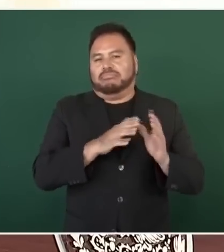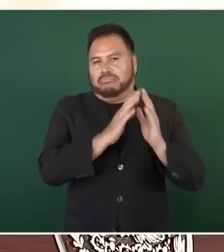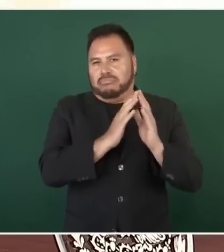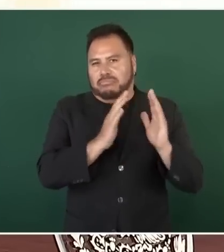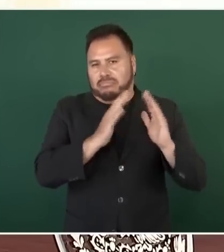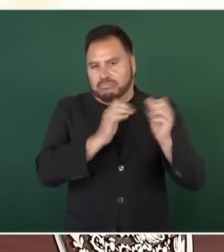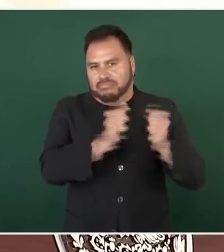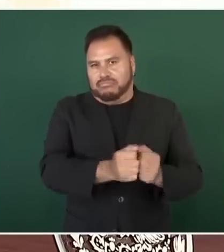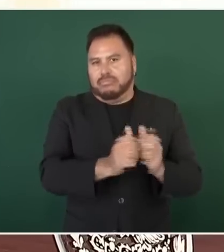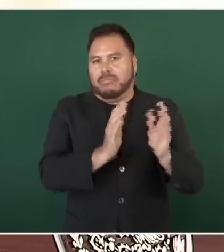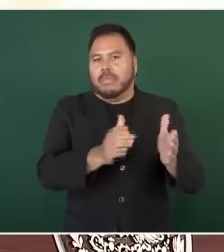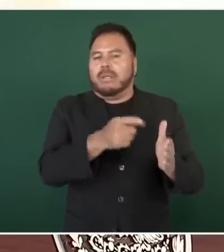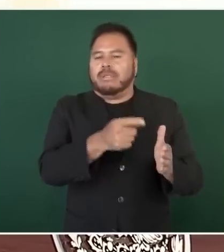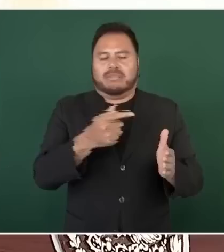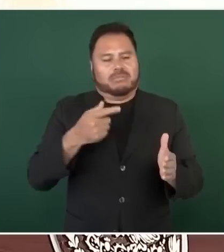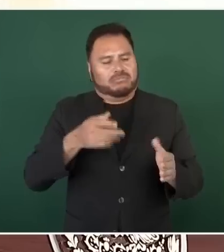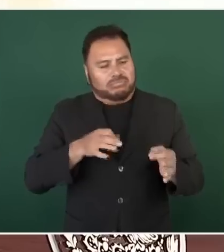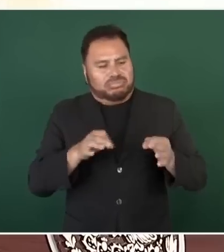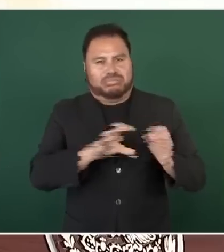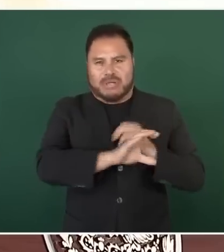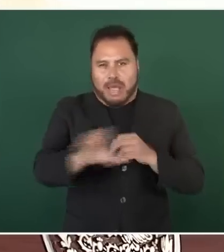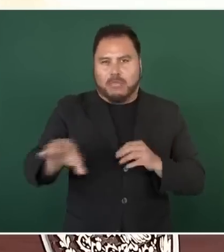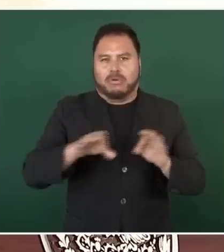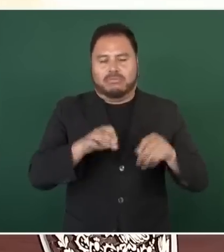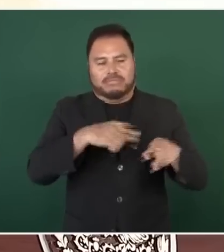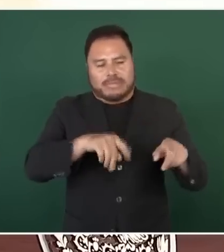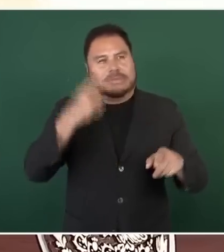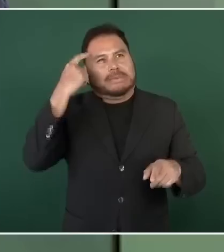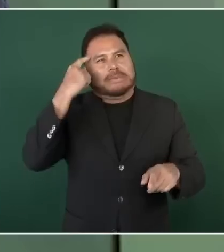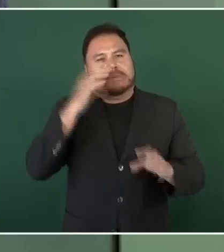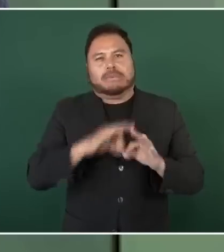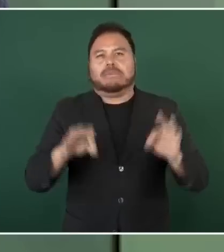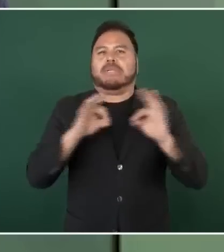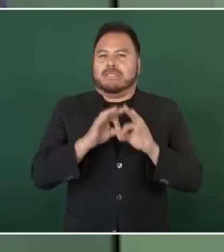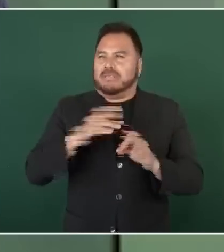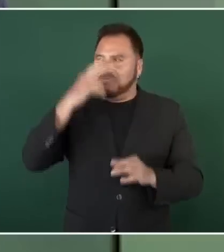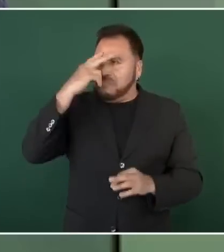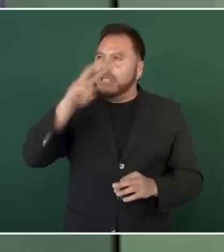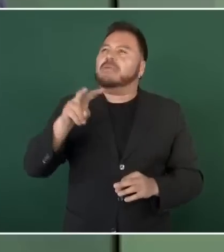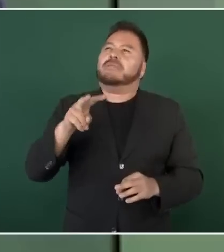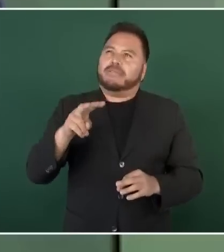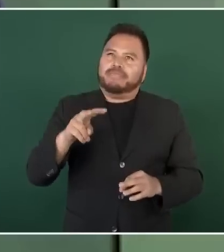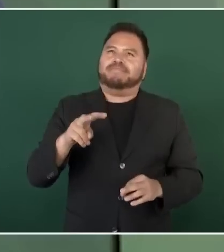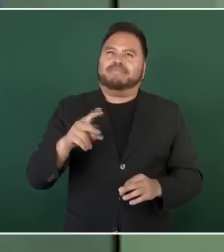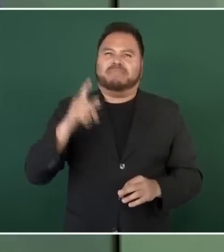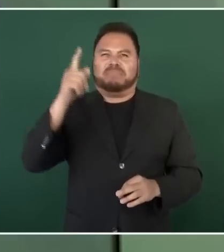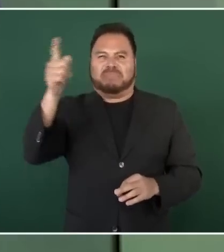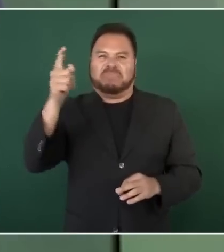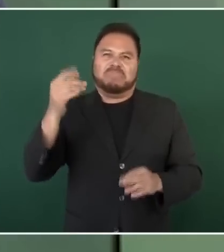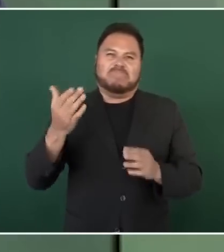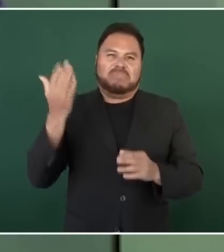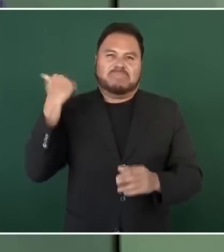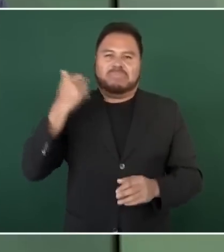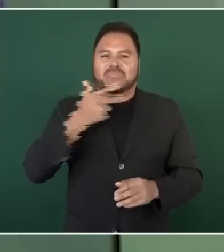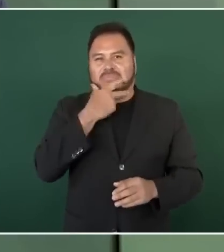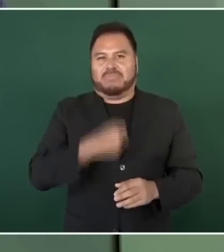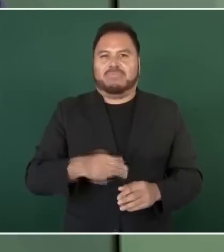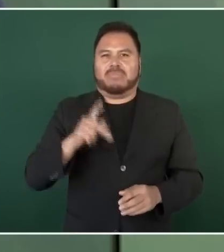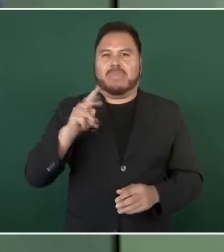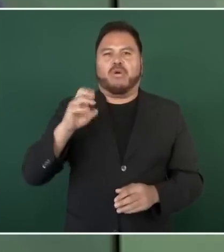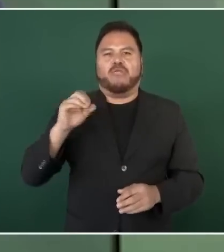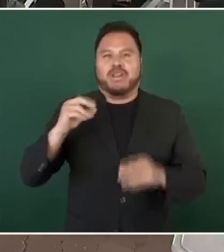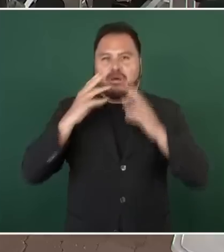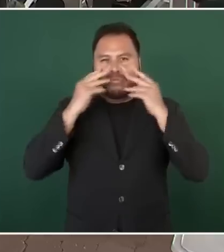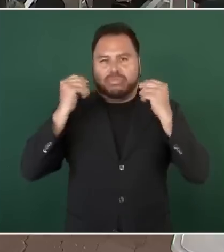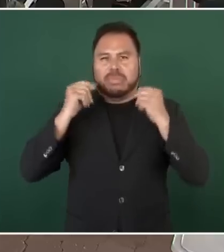toma conciencia de que era necesario en México enfrentar a la dictadura porfirista,